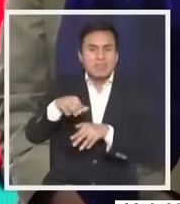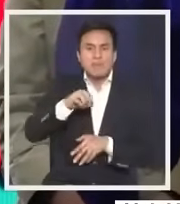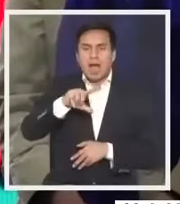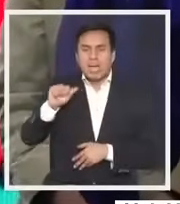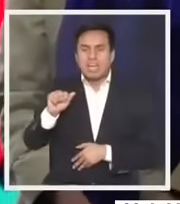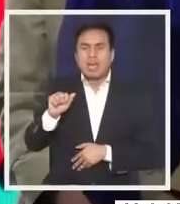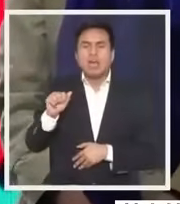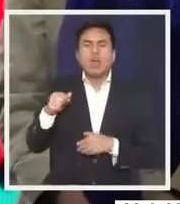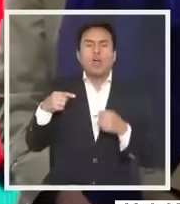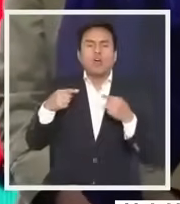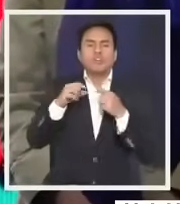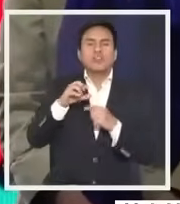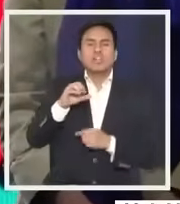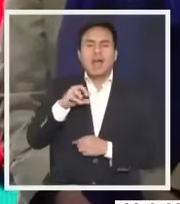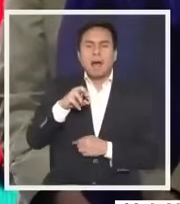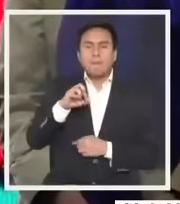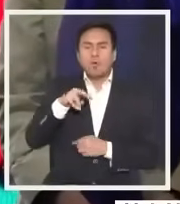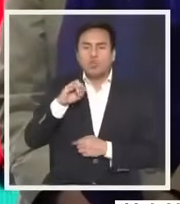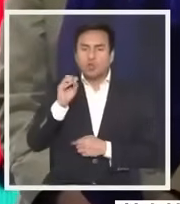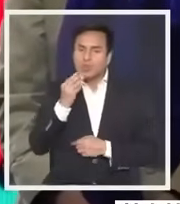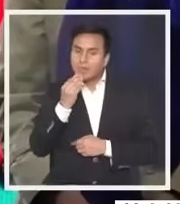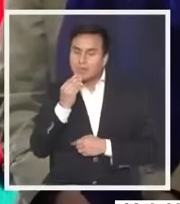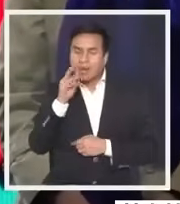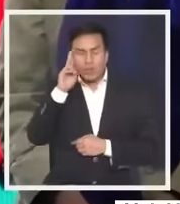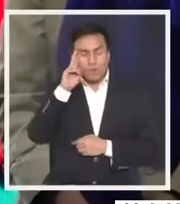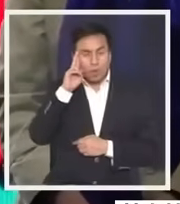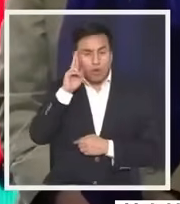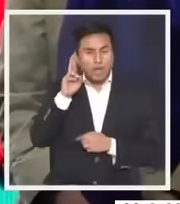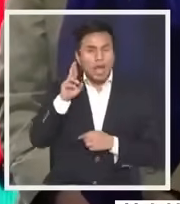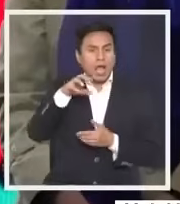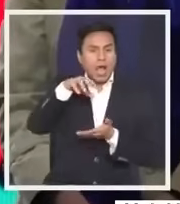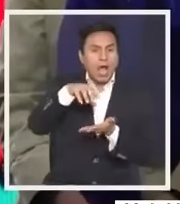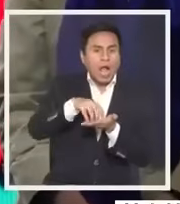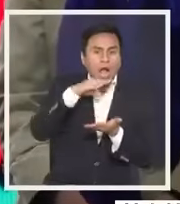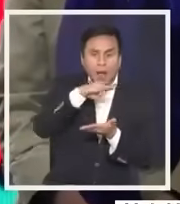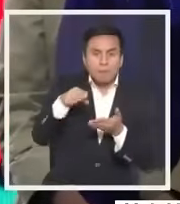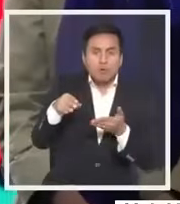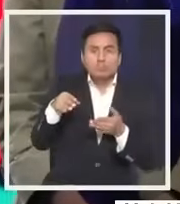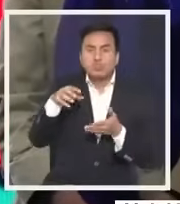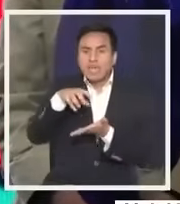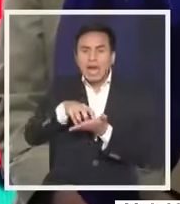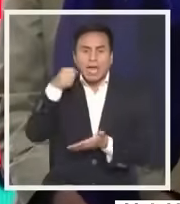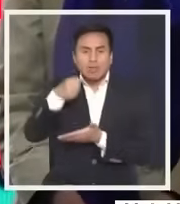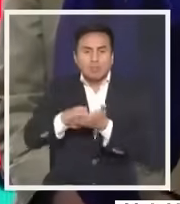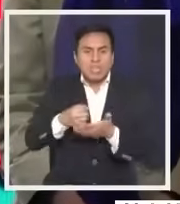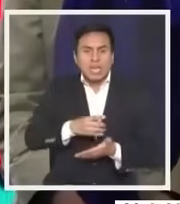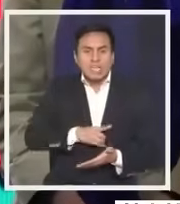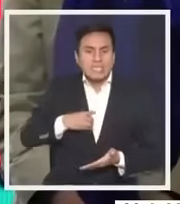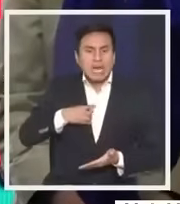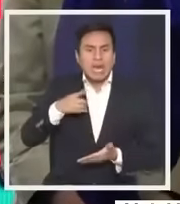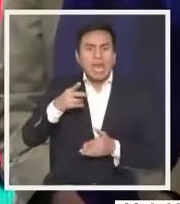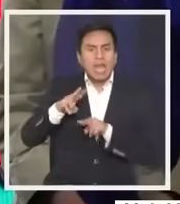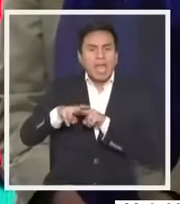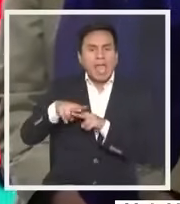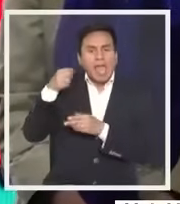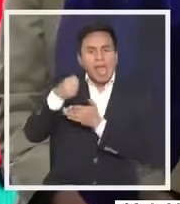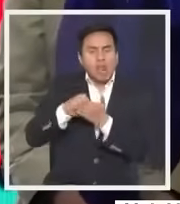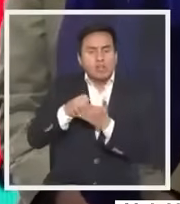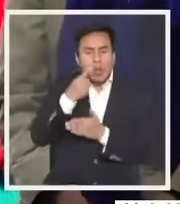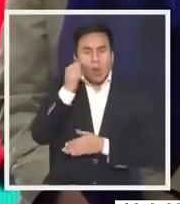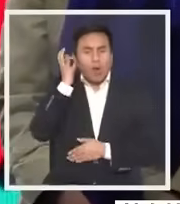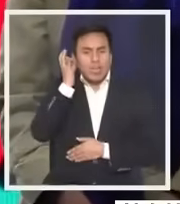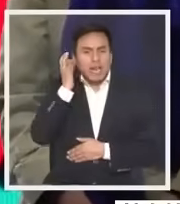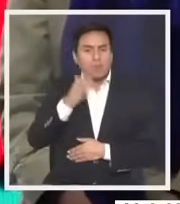y contrapuntos. Recordemos en conjunto en el campo y la ciudad la lucha y la dignidad de los héroes y heroínas que